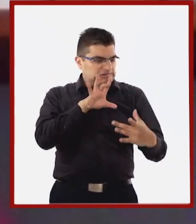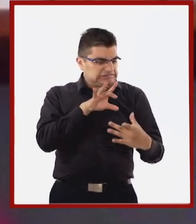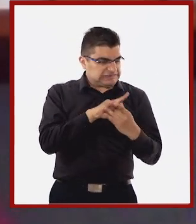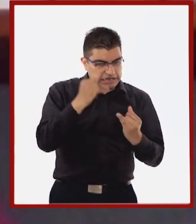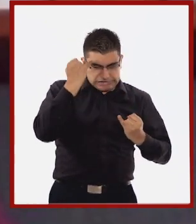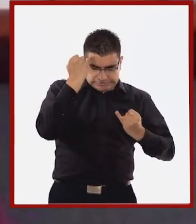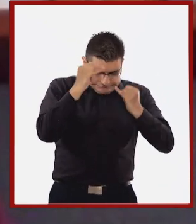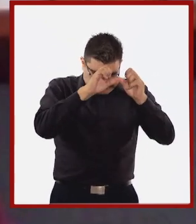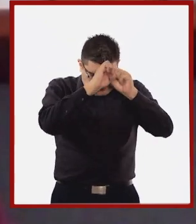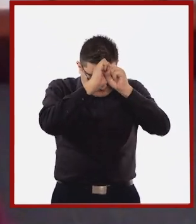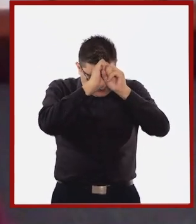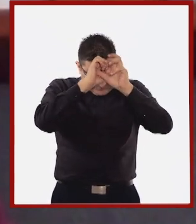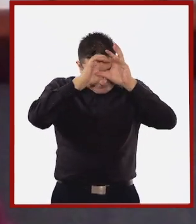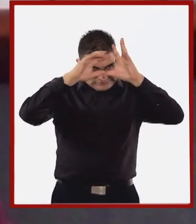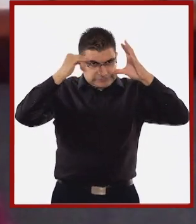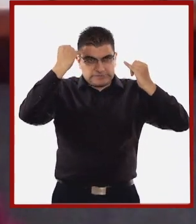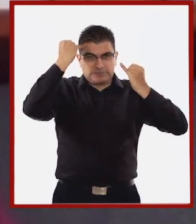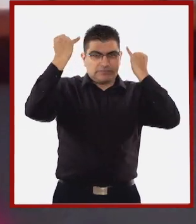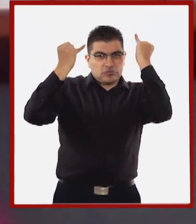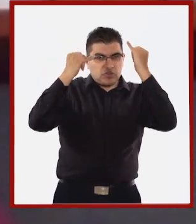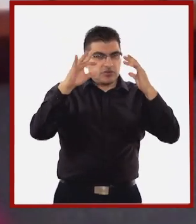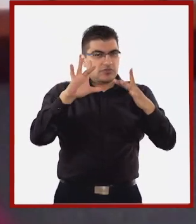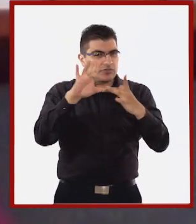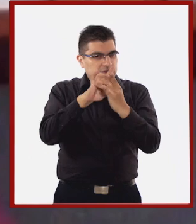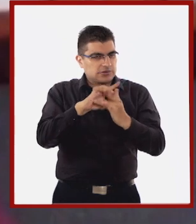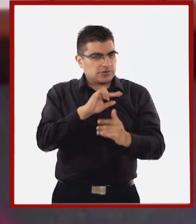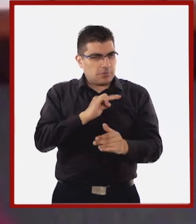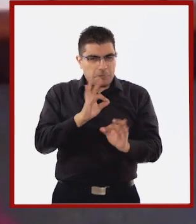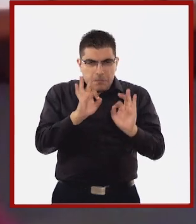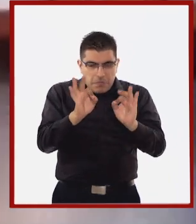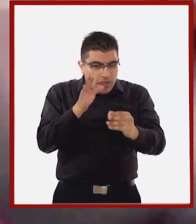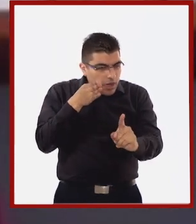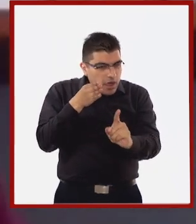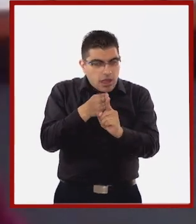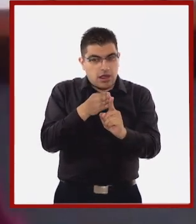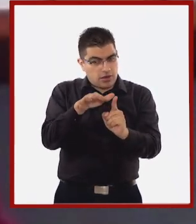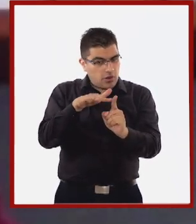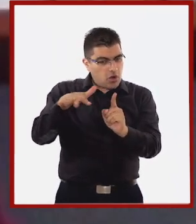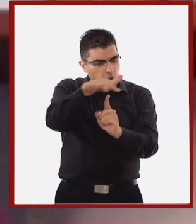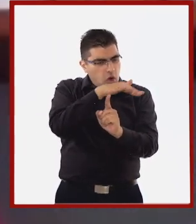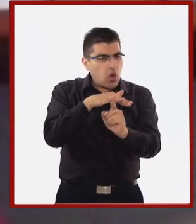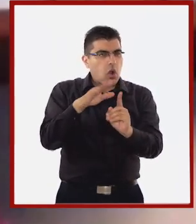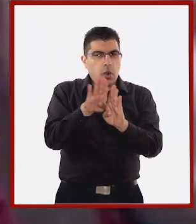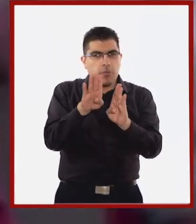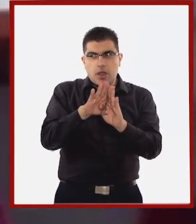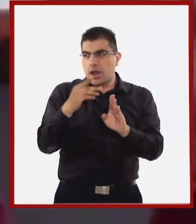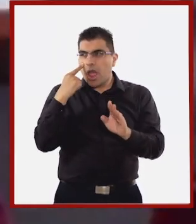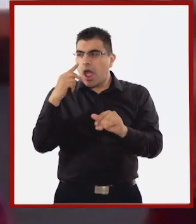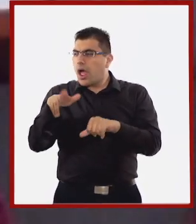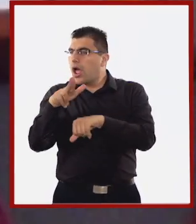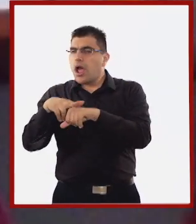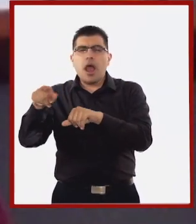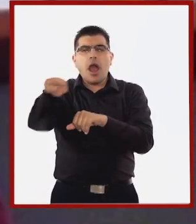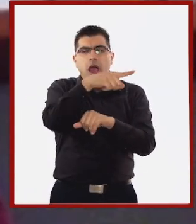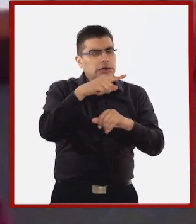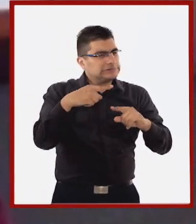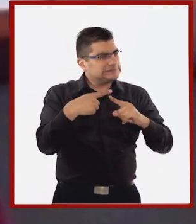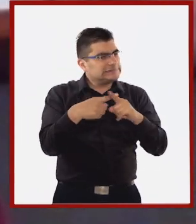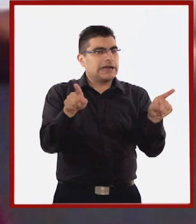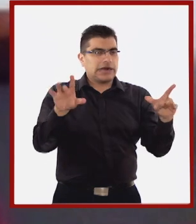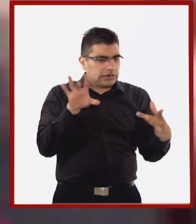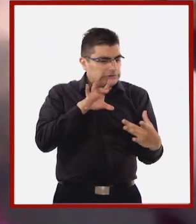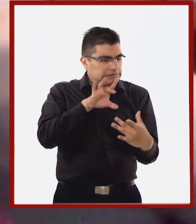imaginativo, en lo especial, en lo que está fuera de lo común y del mundo circundante